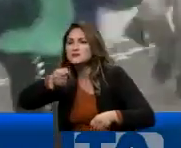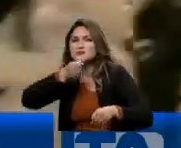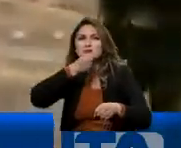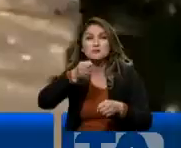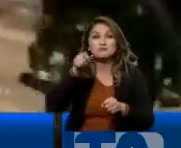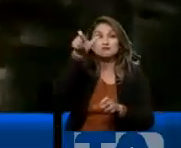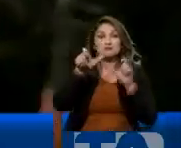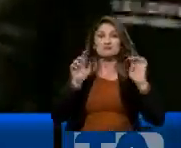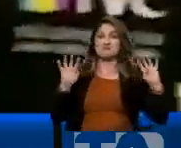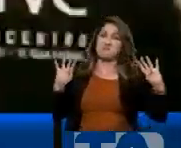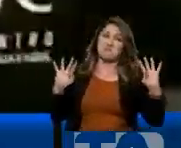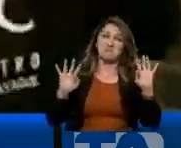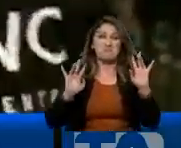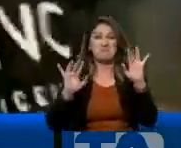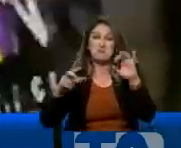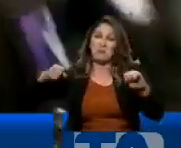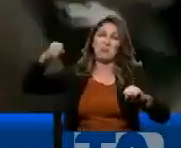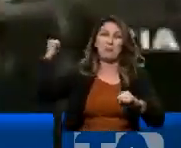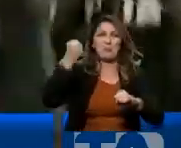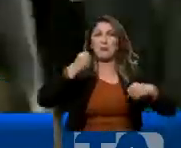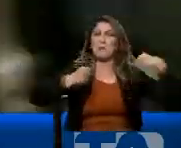los policías